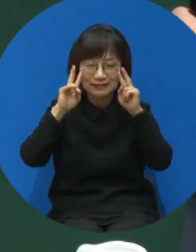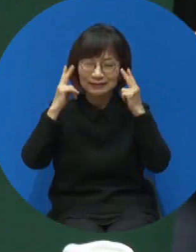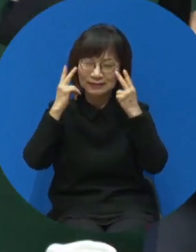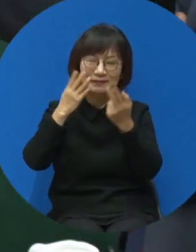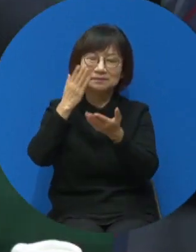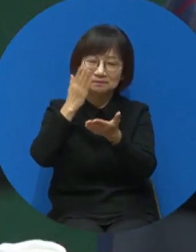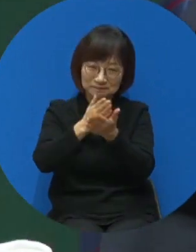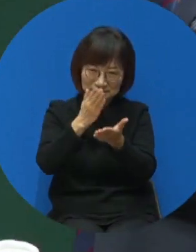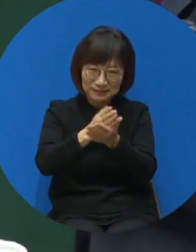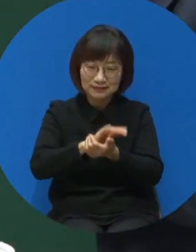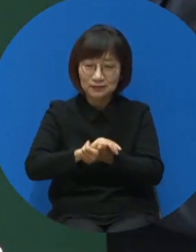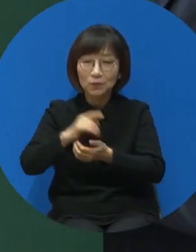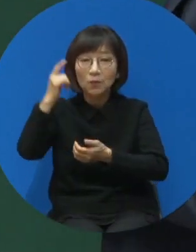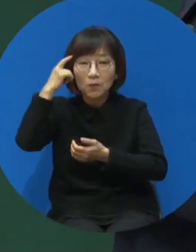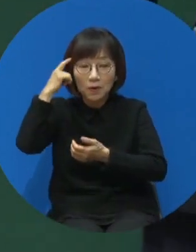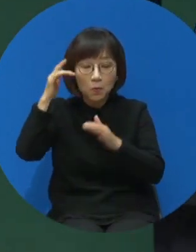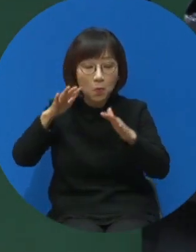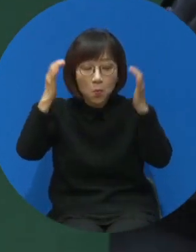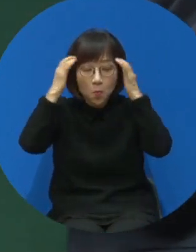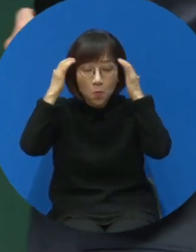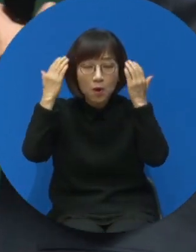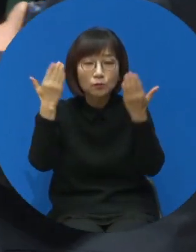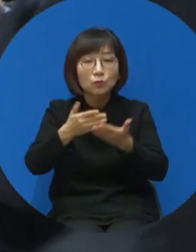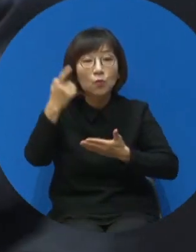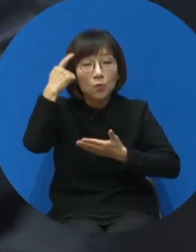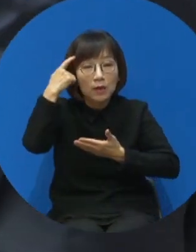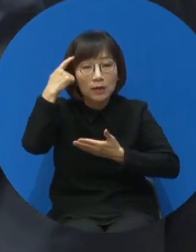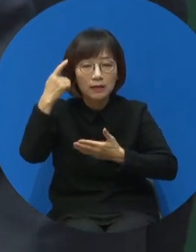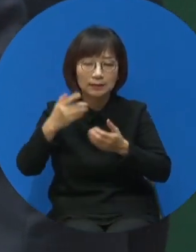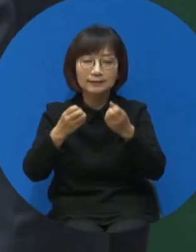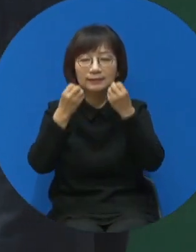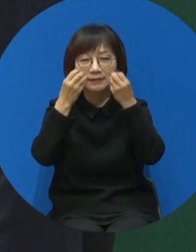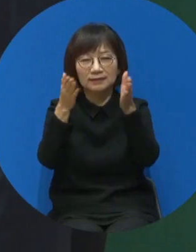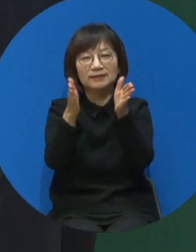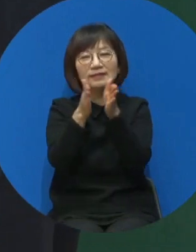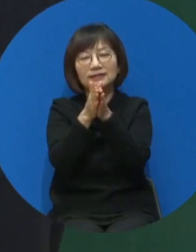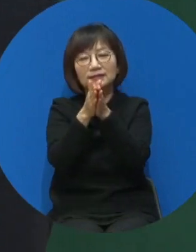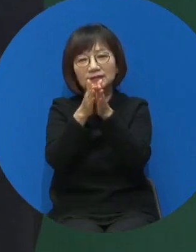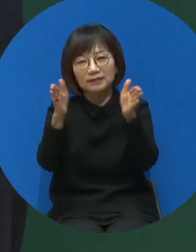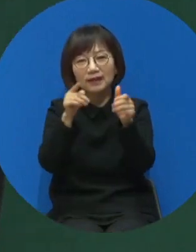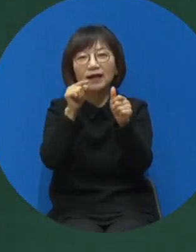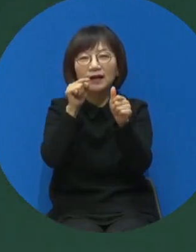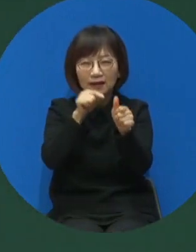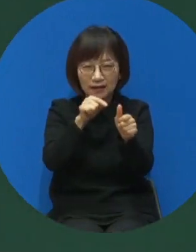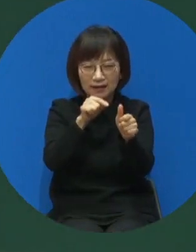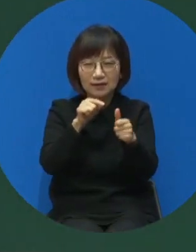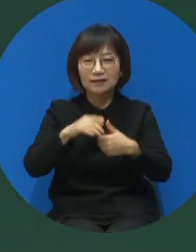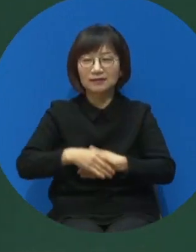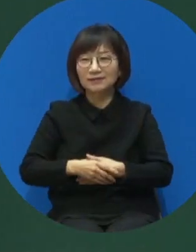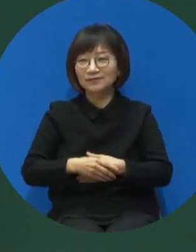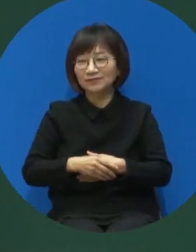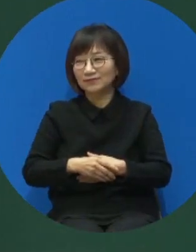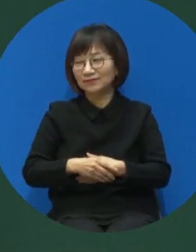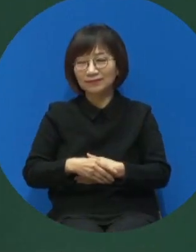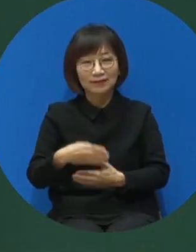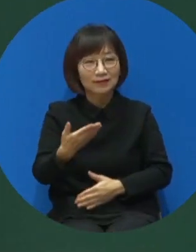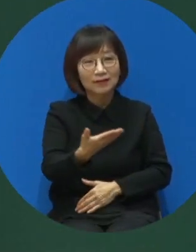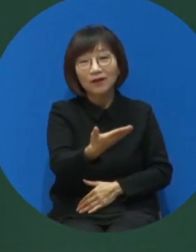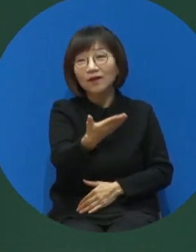con rango de morgan dios le lleva a ese sufrimiento para que pueda tener un nuevo comienzo o reunión